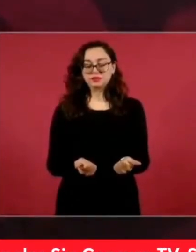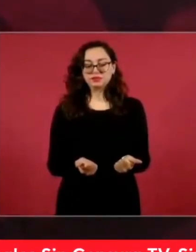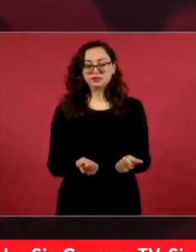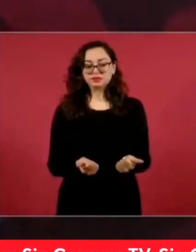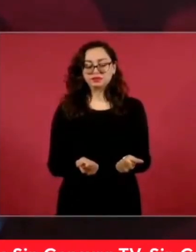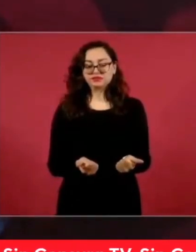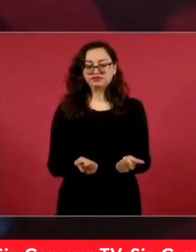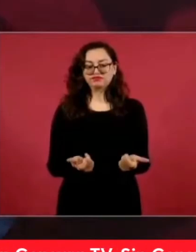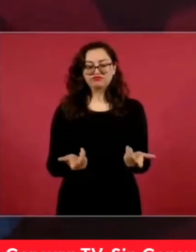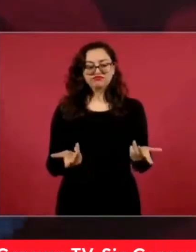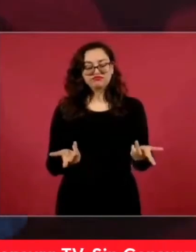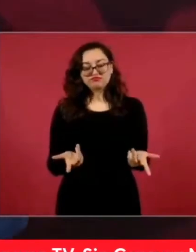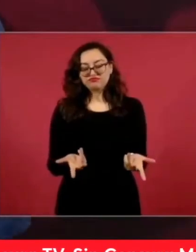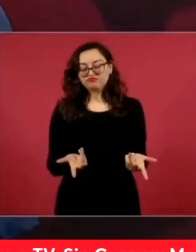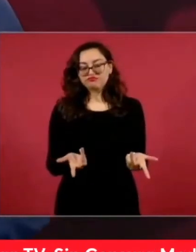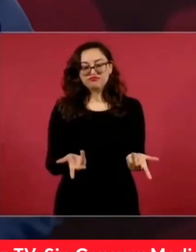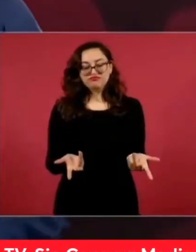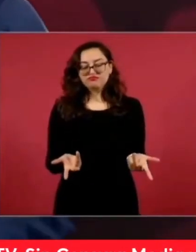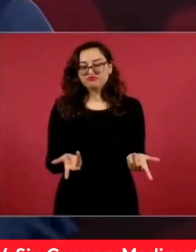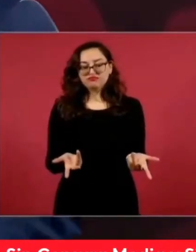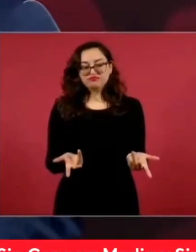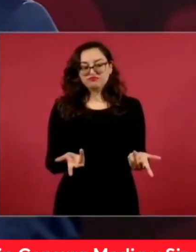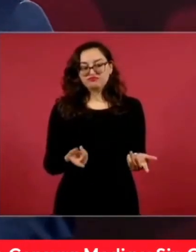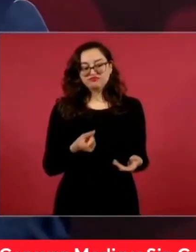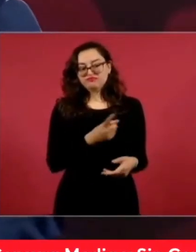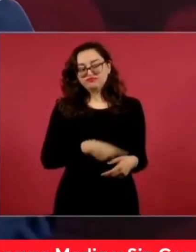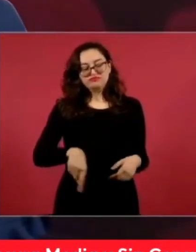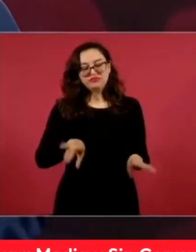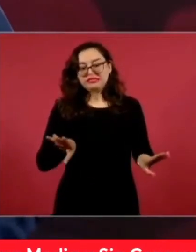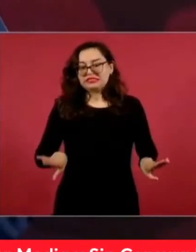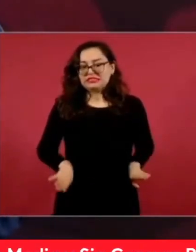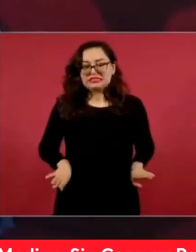Todavía no se les pasa